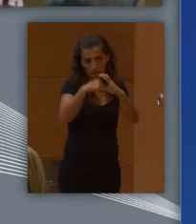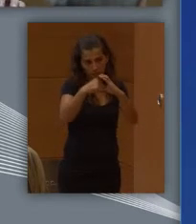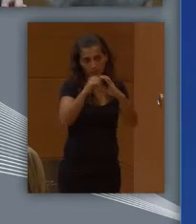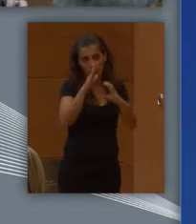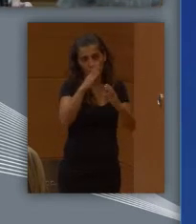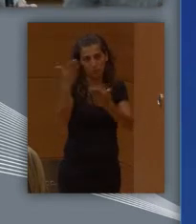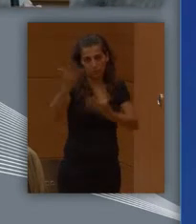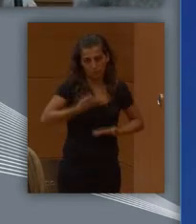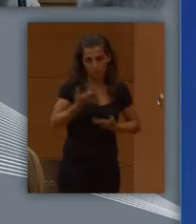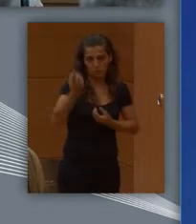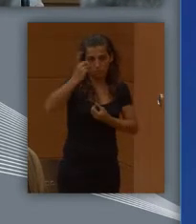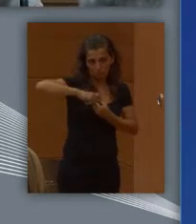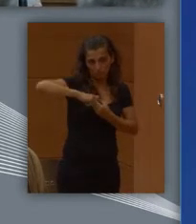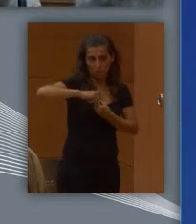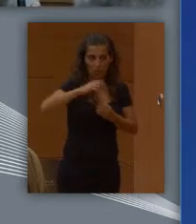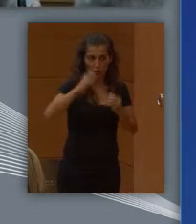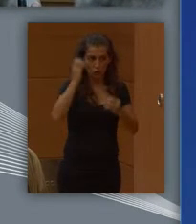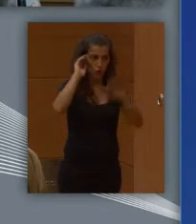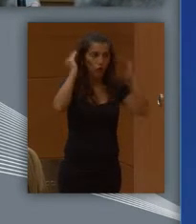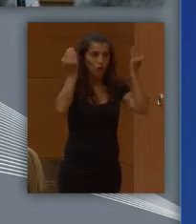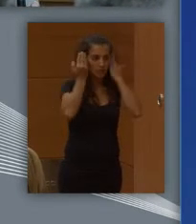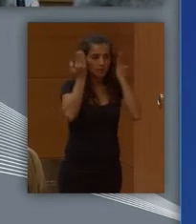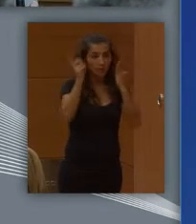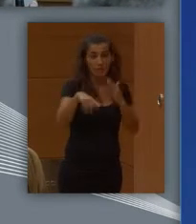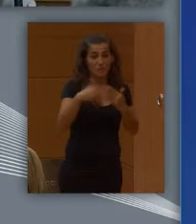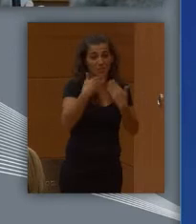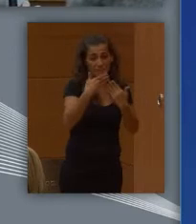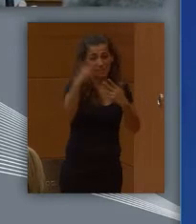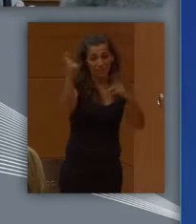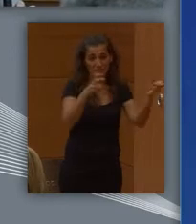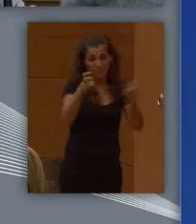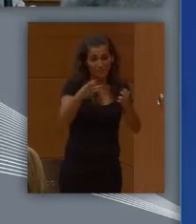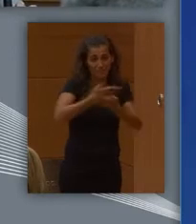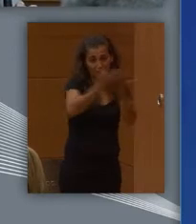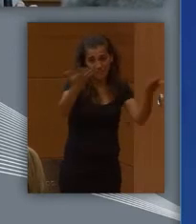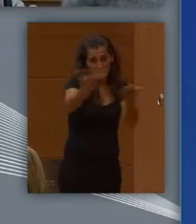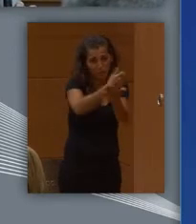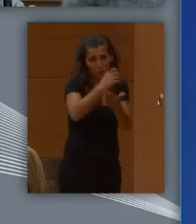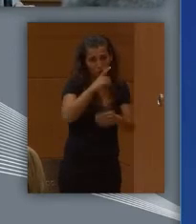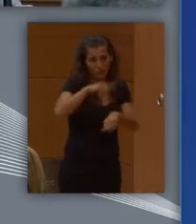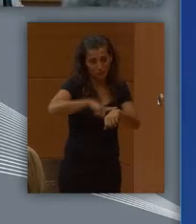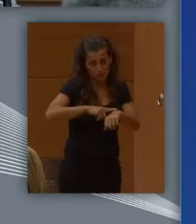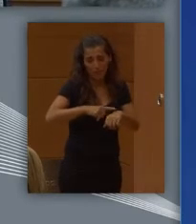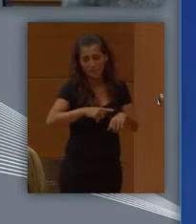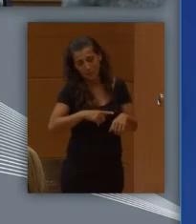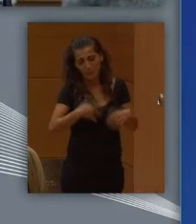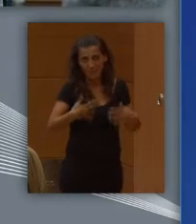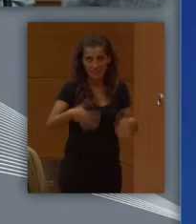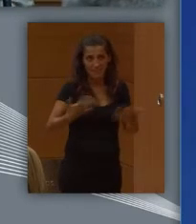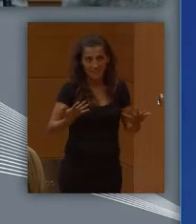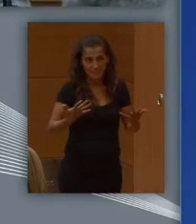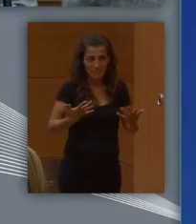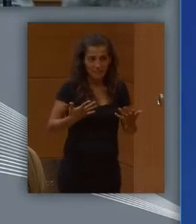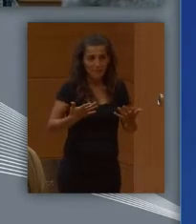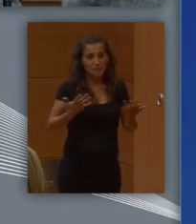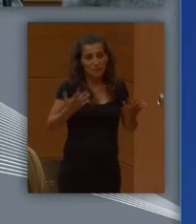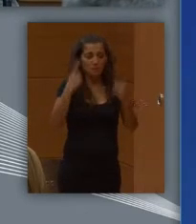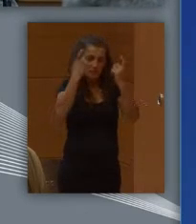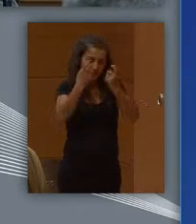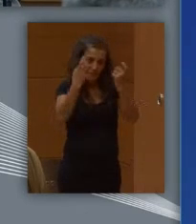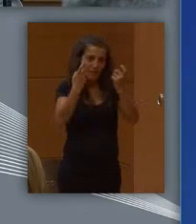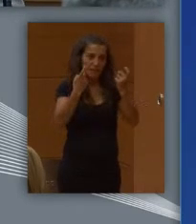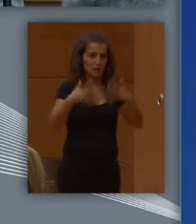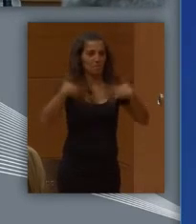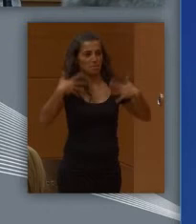congreso y agradecer también la presencia de todos ustedes, ¿no? Porque es una hora realmente complicada, pero bueno, vamos a intentar hacerlo ameno y